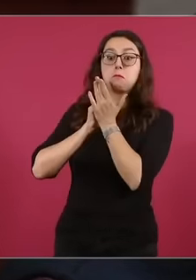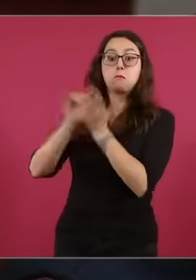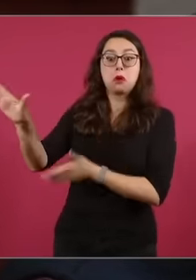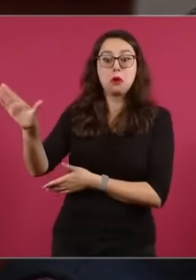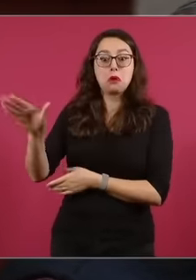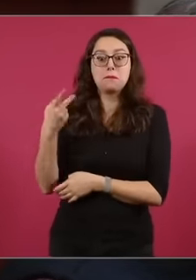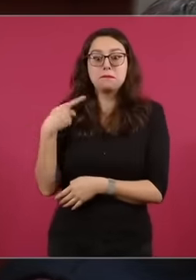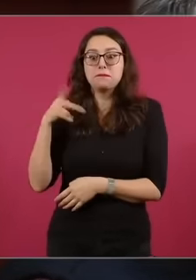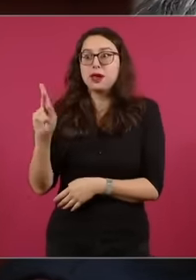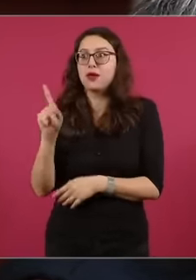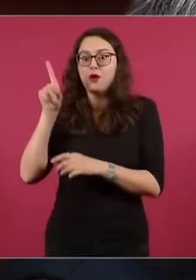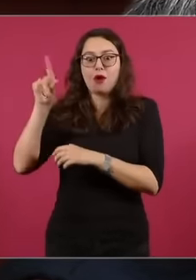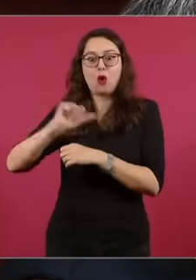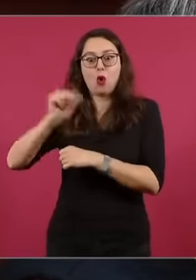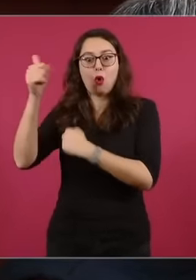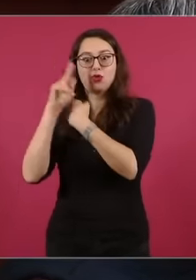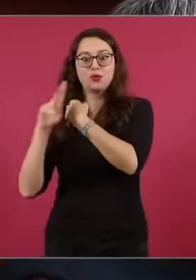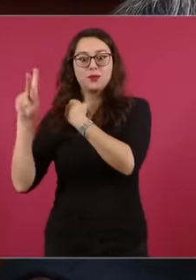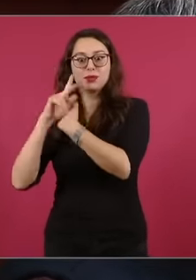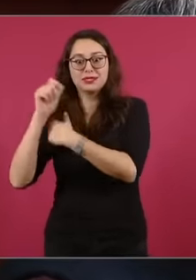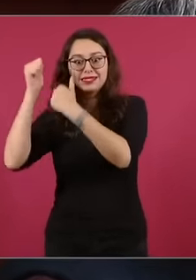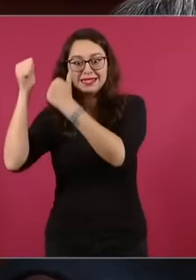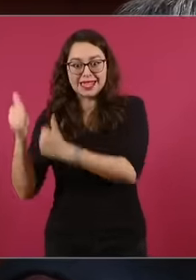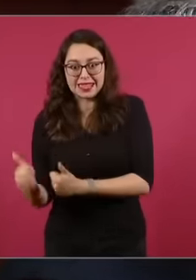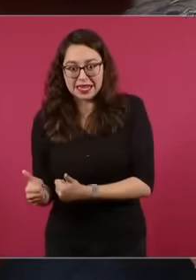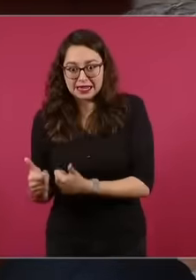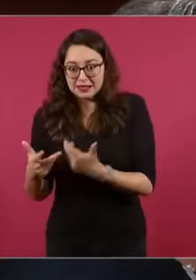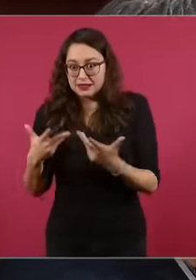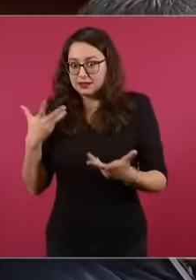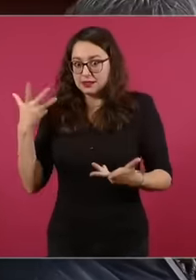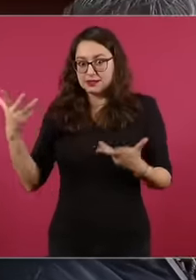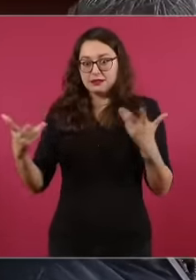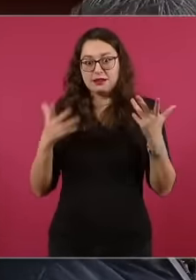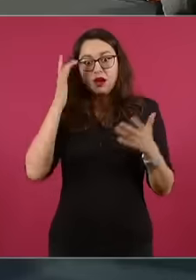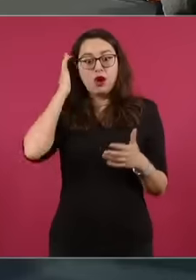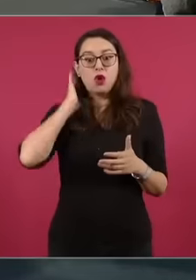ellos, están en una última instancia con un amparo,